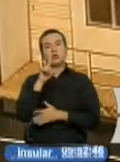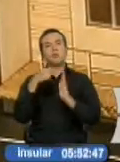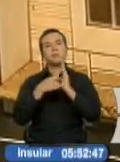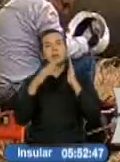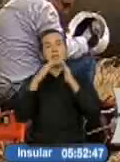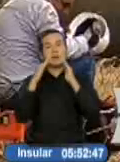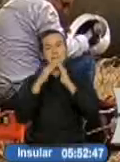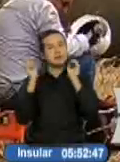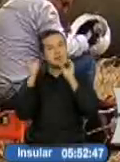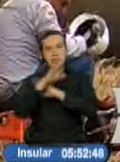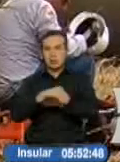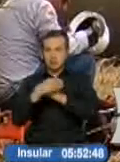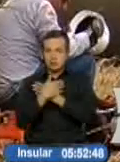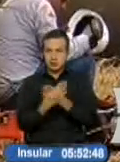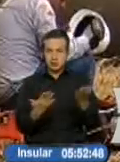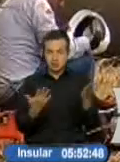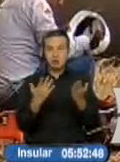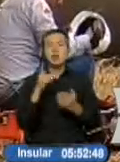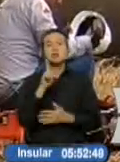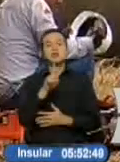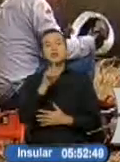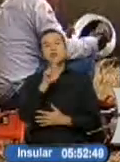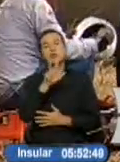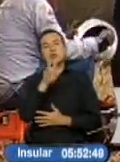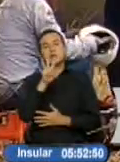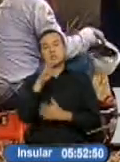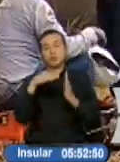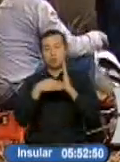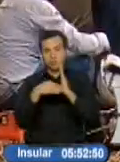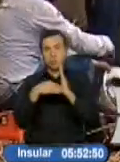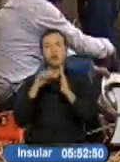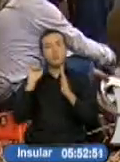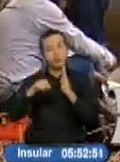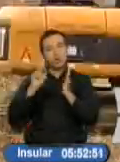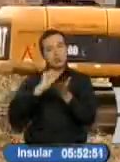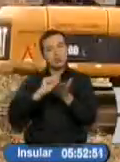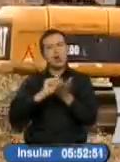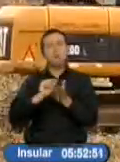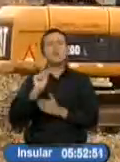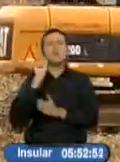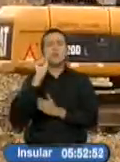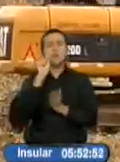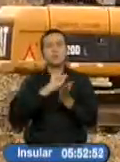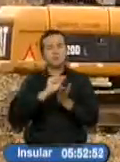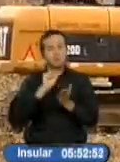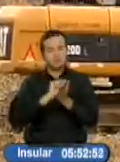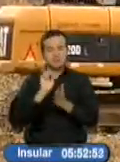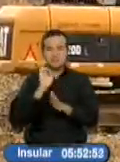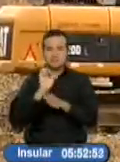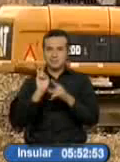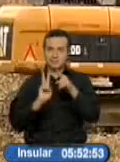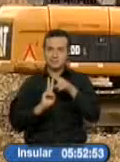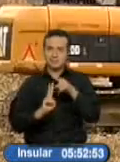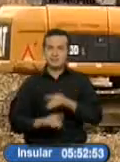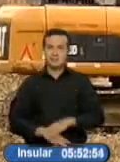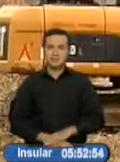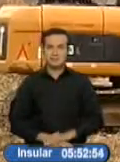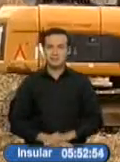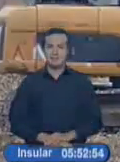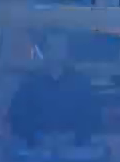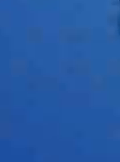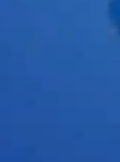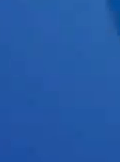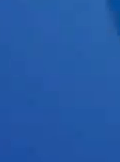sus beneficiarios directos y otras 134.000 con módicos pagos mensuales. César Duarte, Ecuador TV.